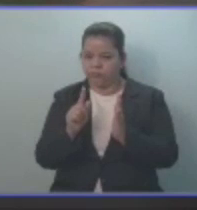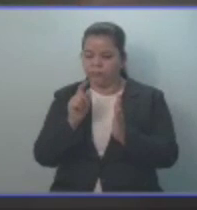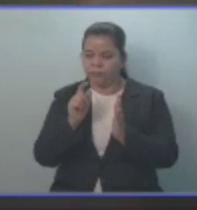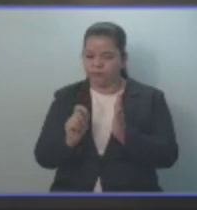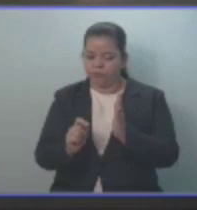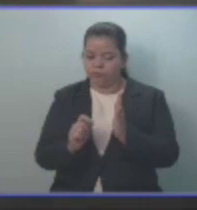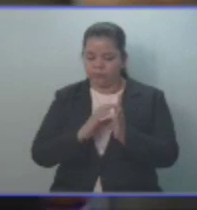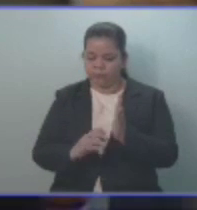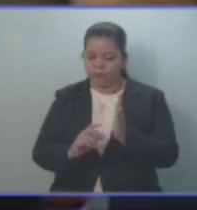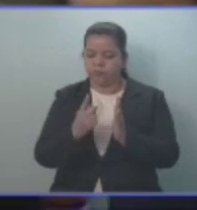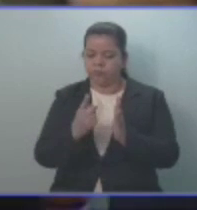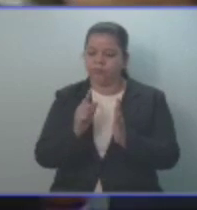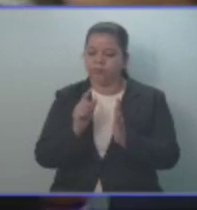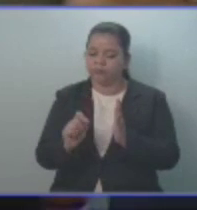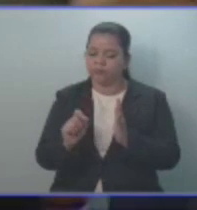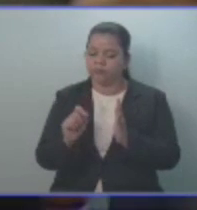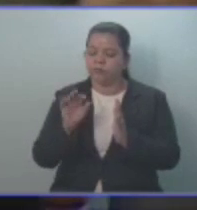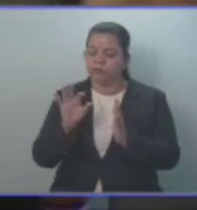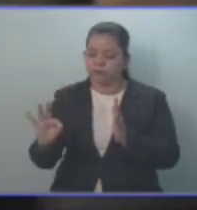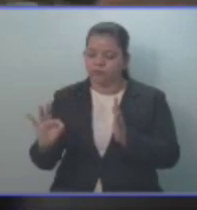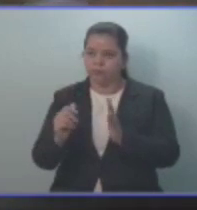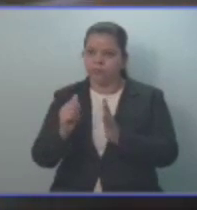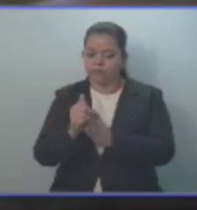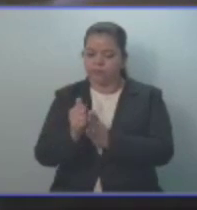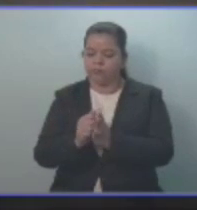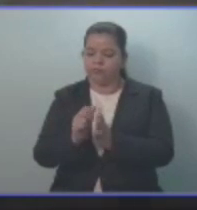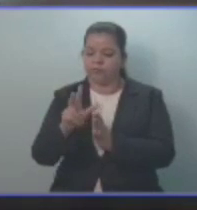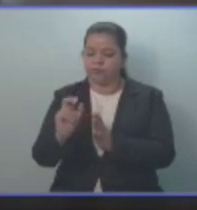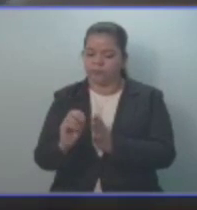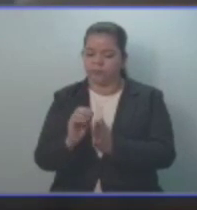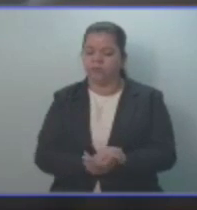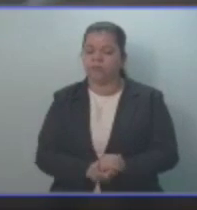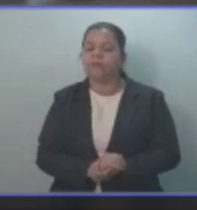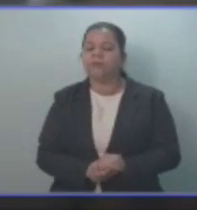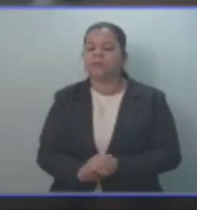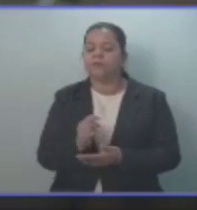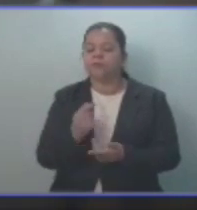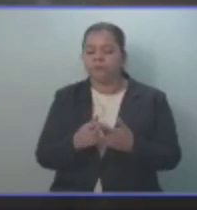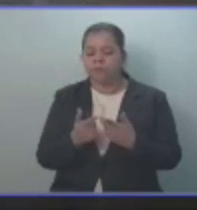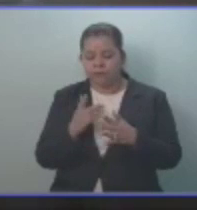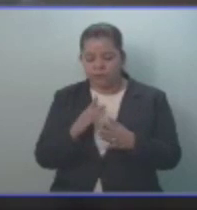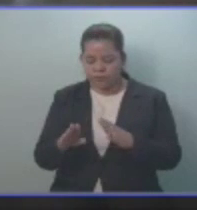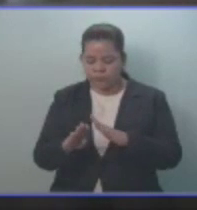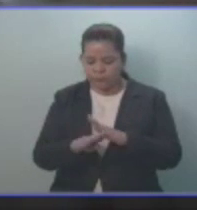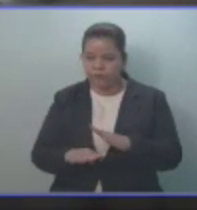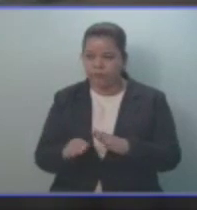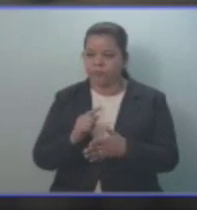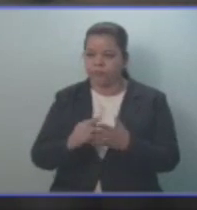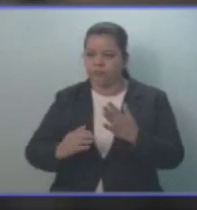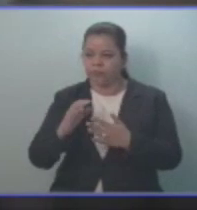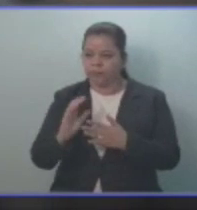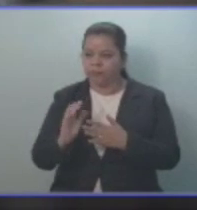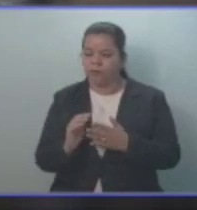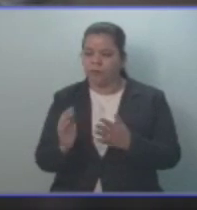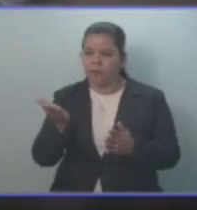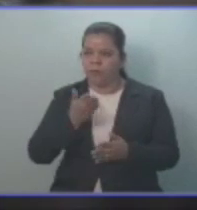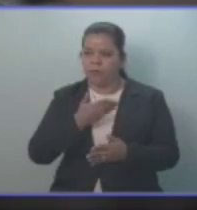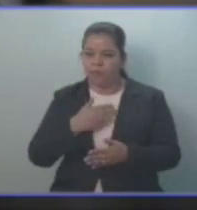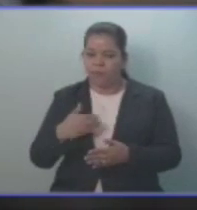1.f del artículo 30 de la Convención. Por tanto, en uso de sus facultades constitucionales y a iniciativa del